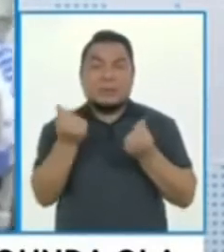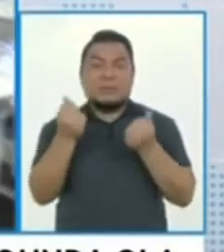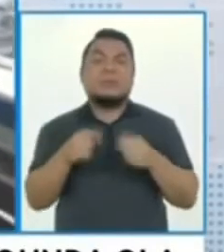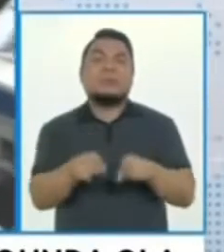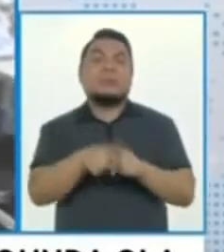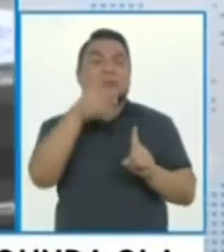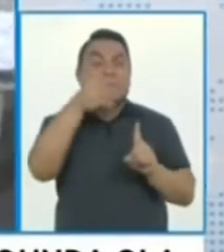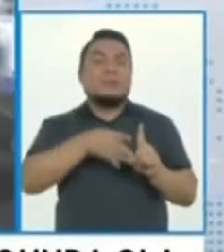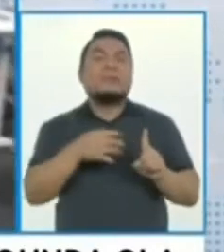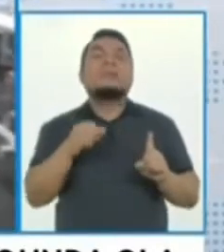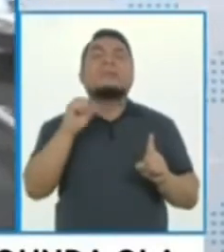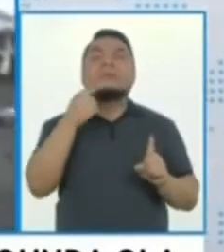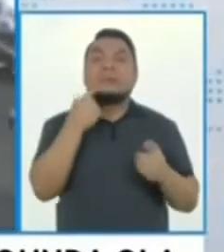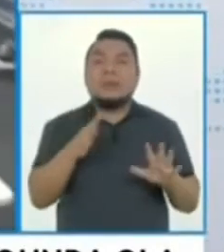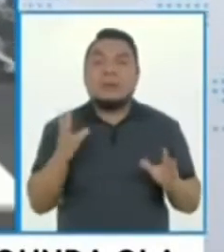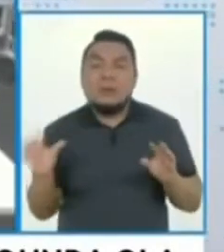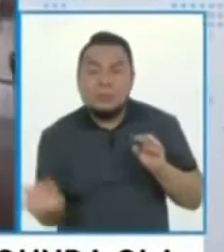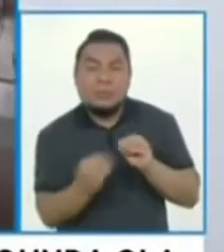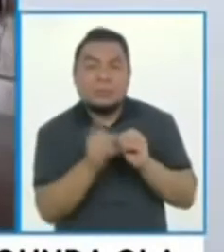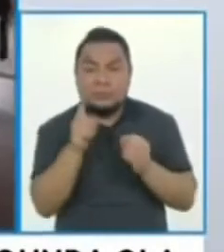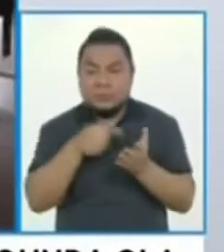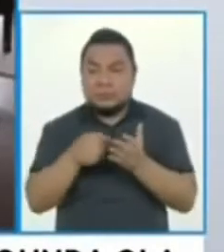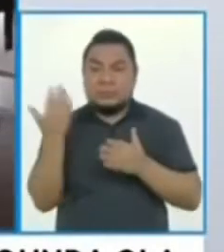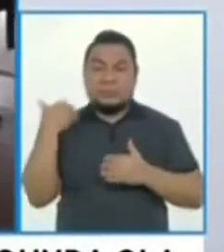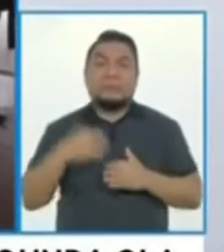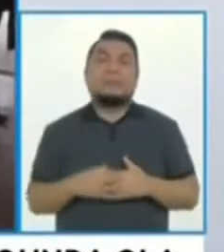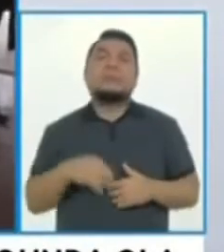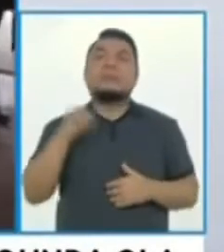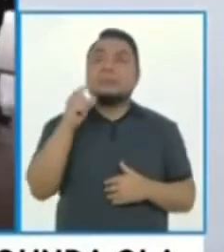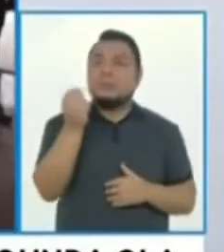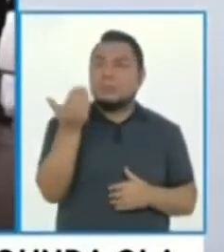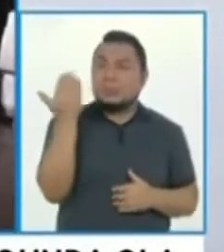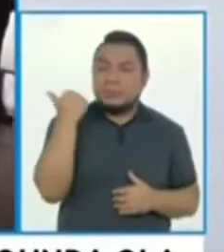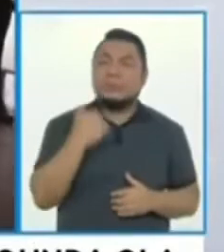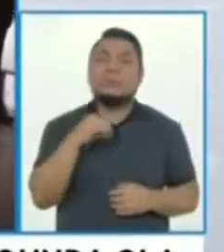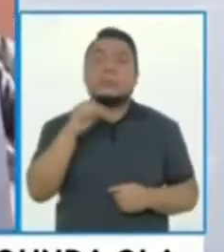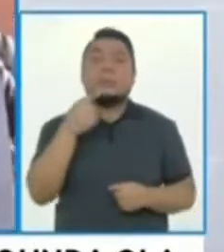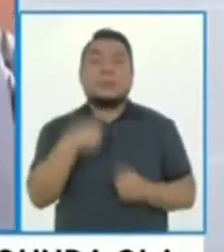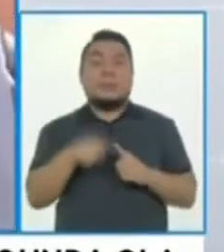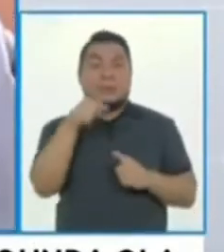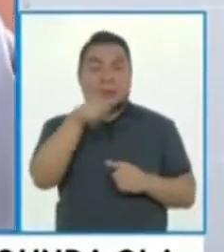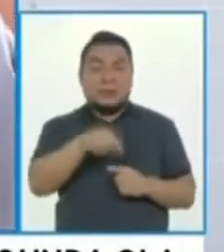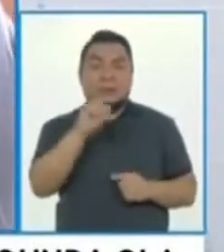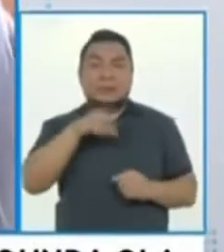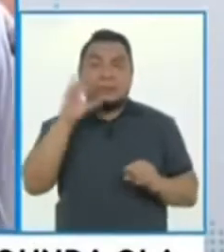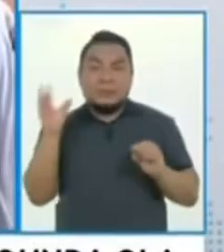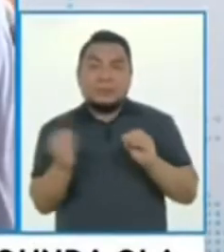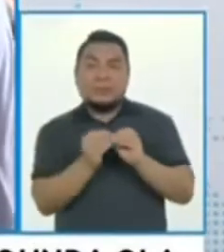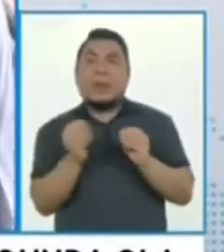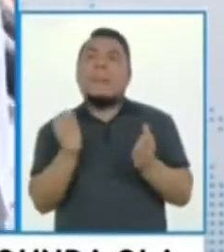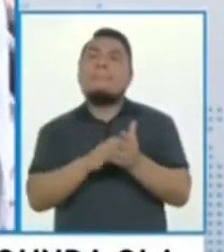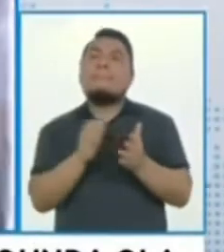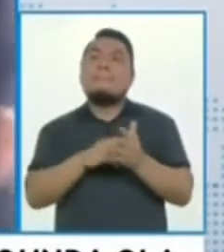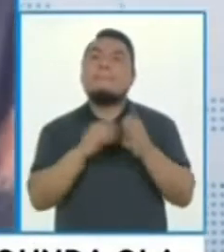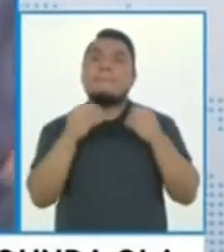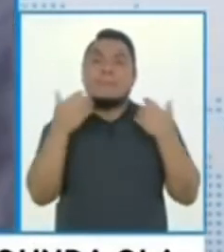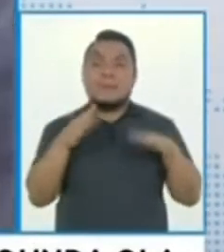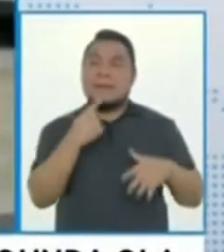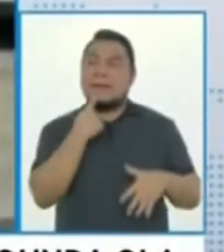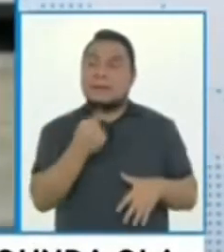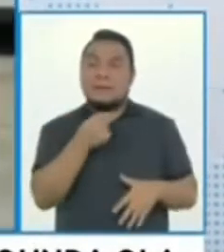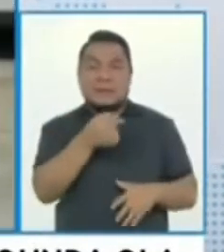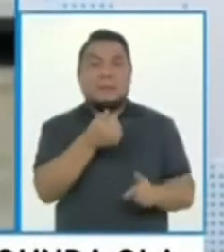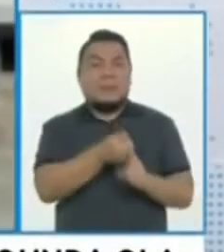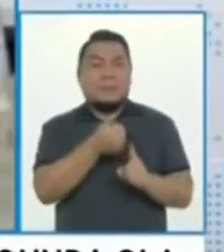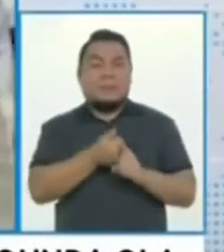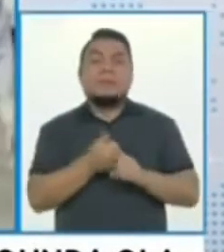por pruebas antígenos que se acaban de incorporar hace una semana. Así es, recién hace una semana, pero en realidad sí, incorporar un poquito más, porque ya se había hablado de las